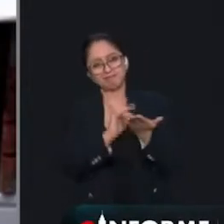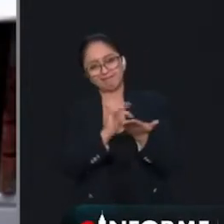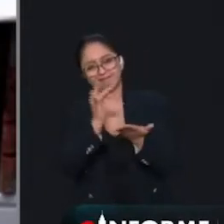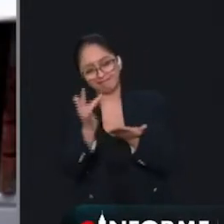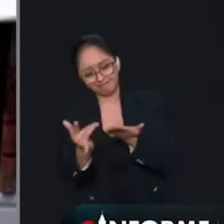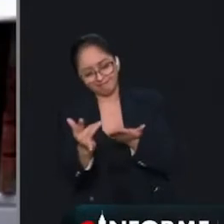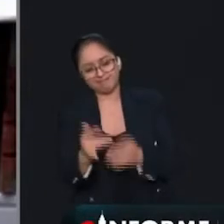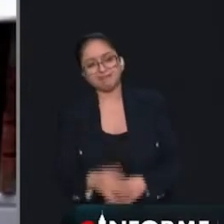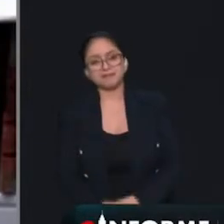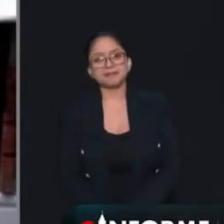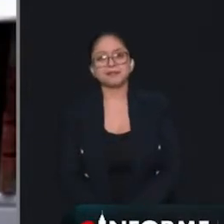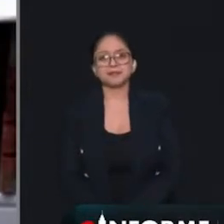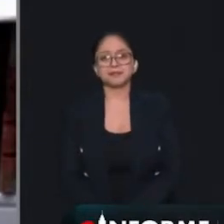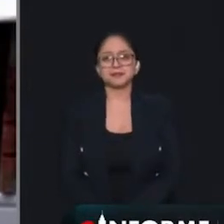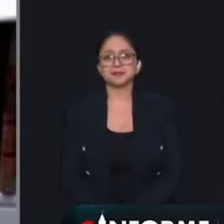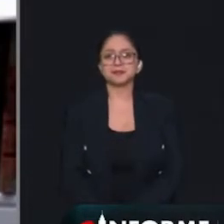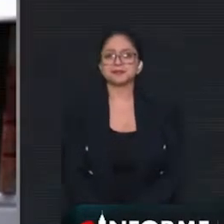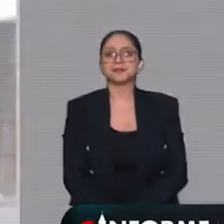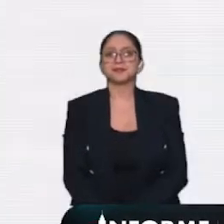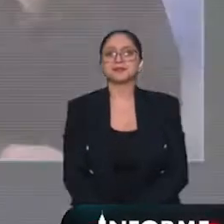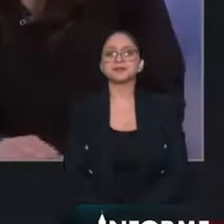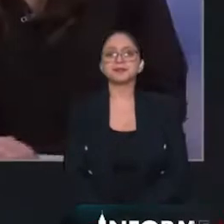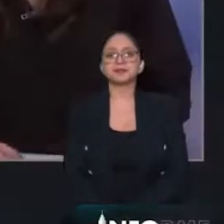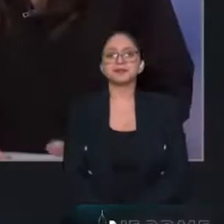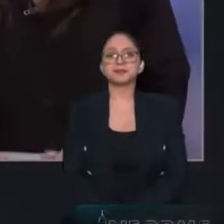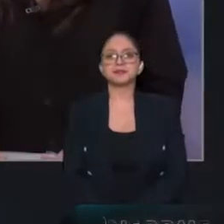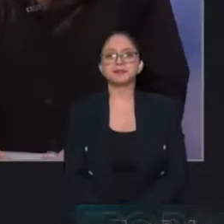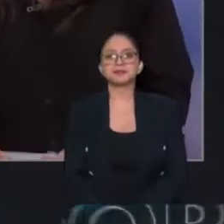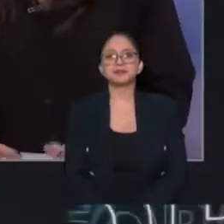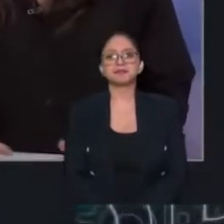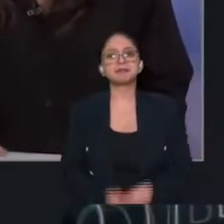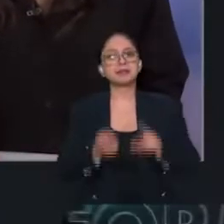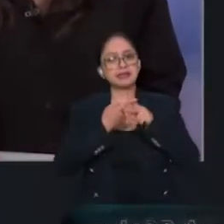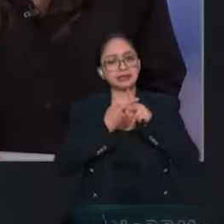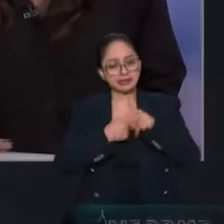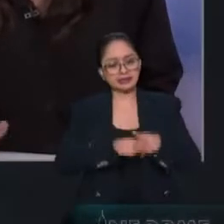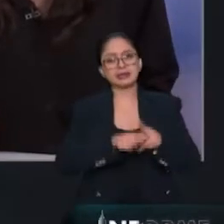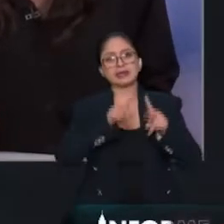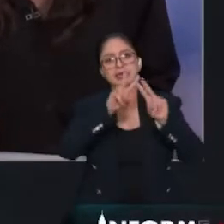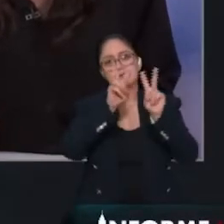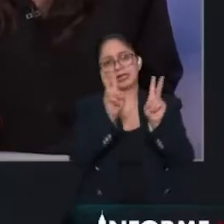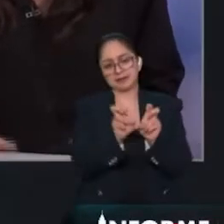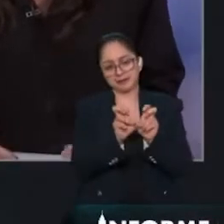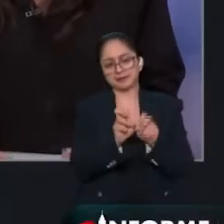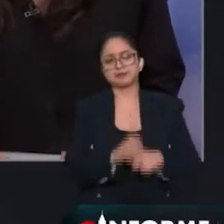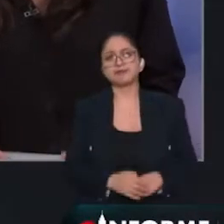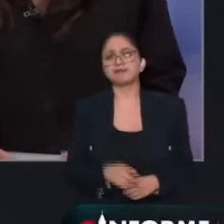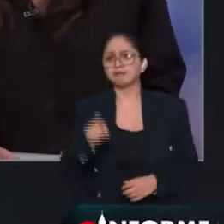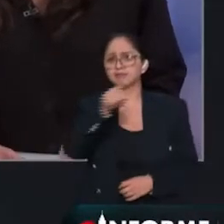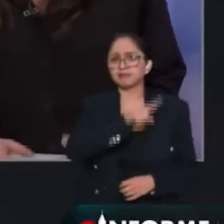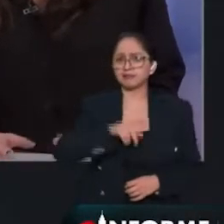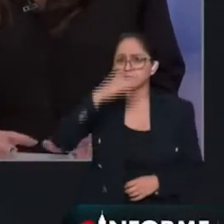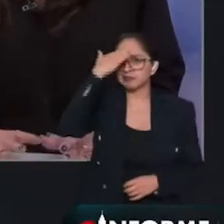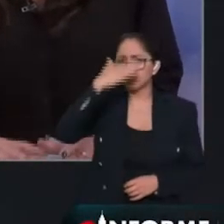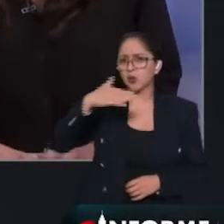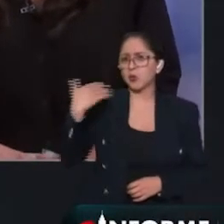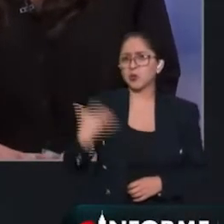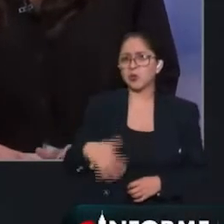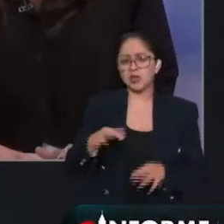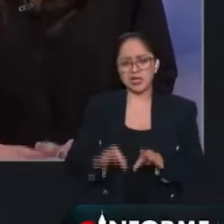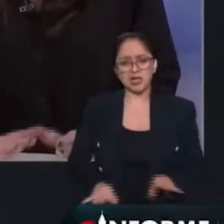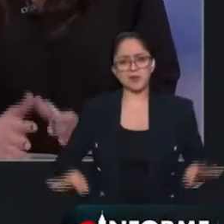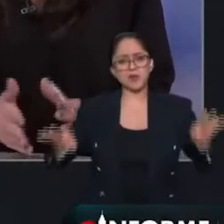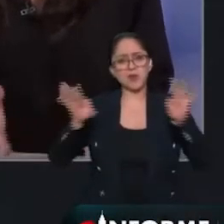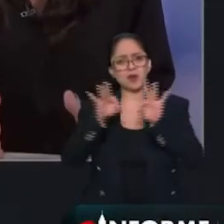Un abrazo. Bueno, vamos con este tema, Rafael, que es de suma importancia para el país